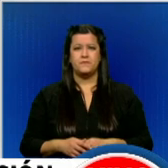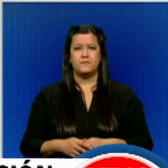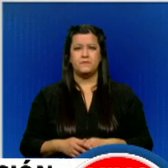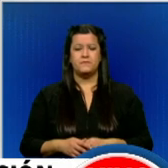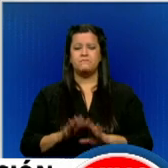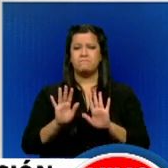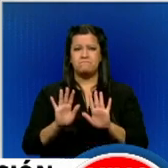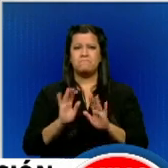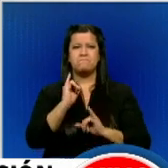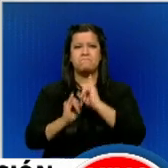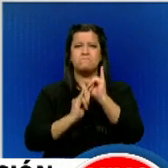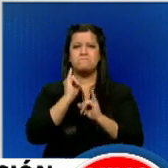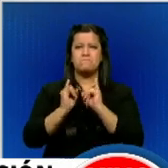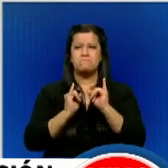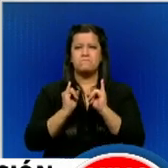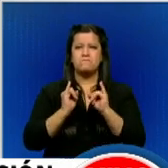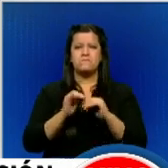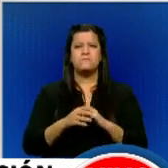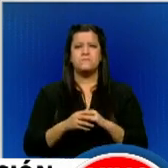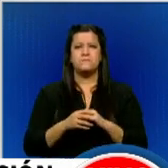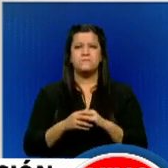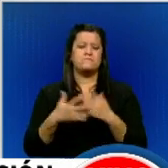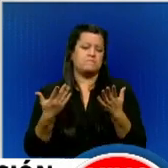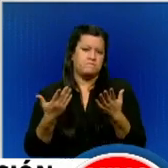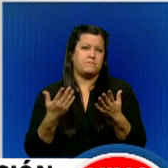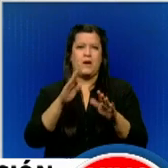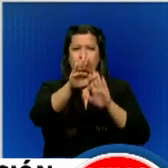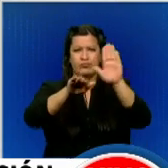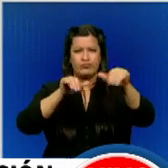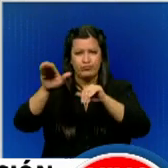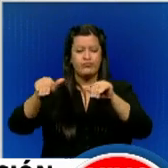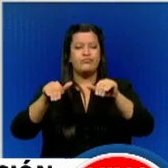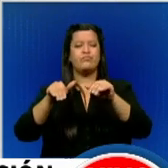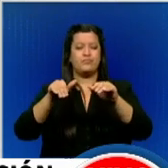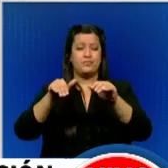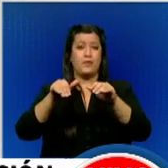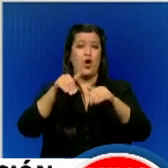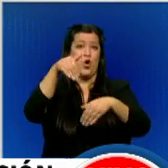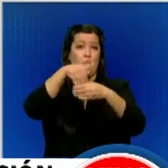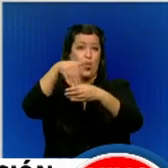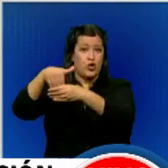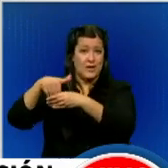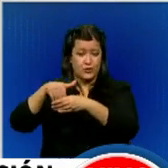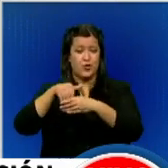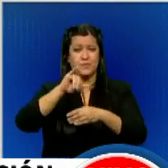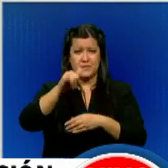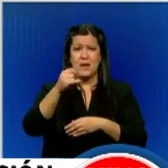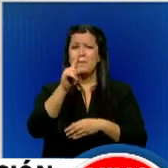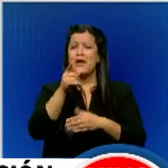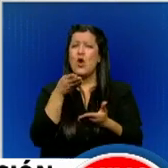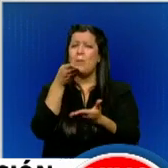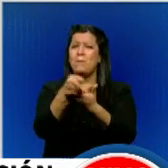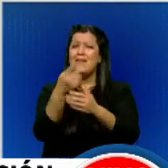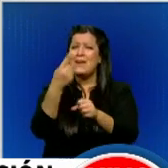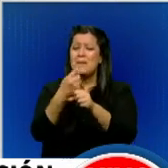voy a hacerlo voy a hacer la convocatoria de votación de forma pero antes de poner a votación voy a pedirle al